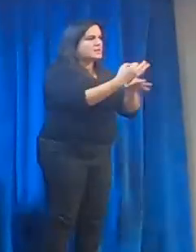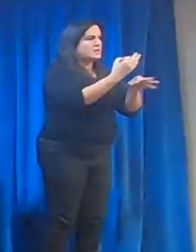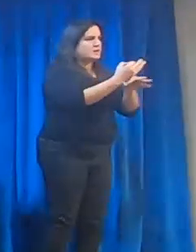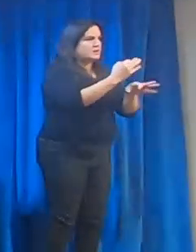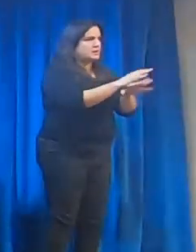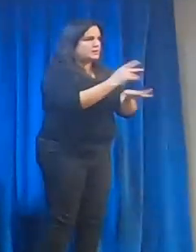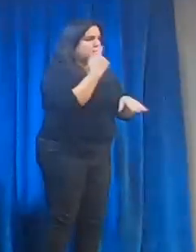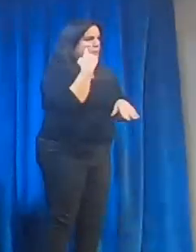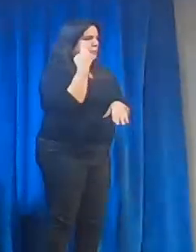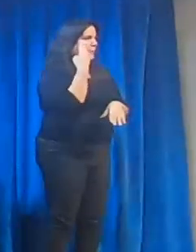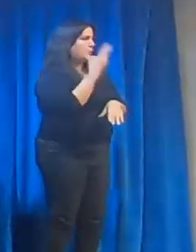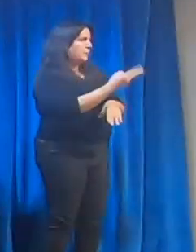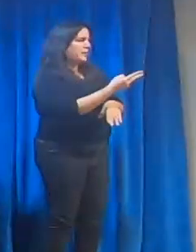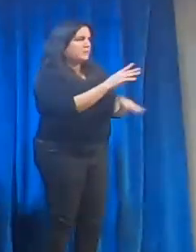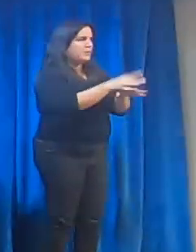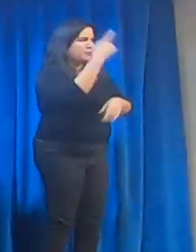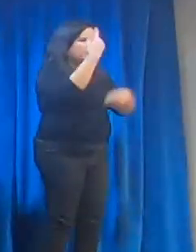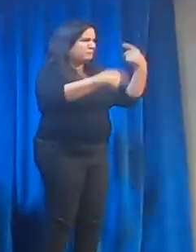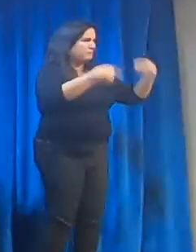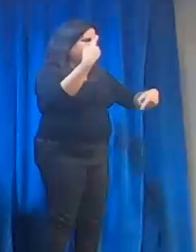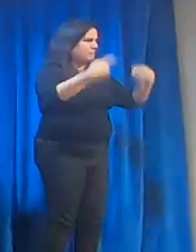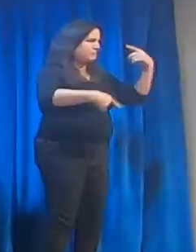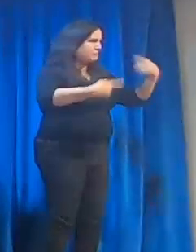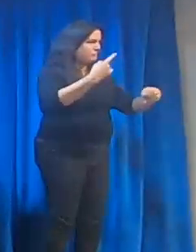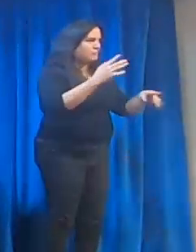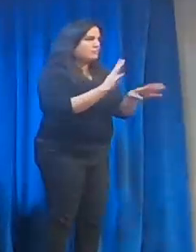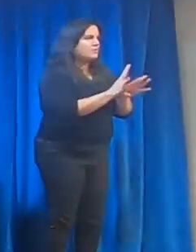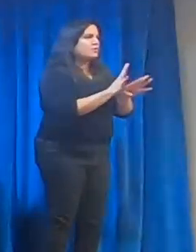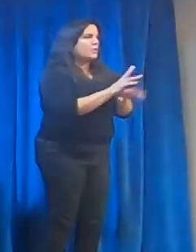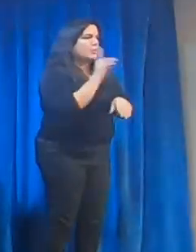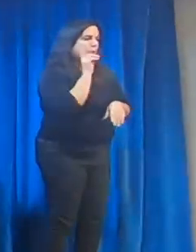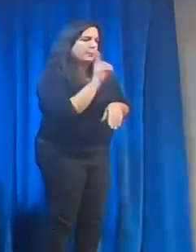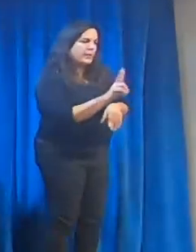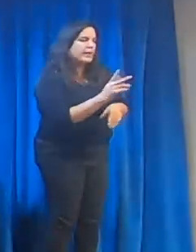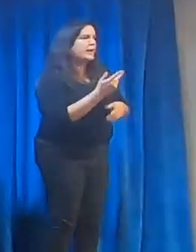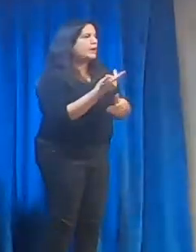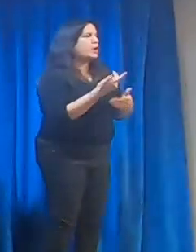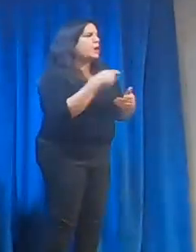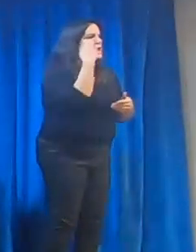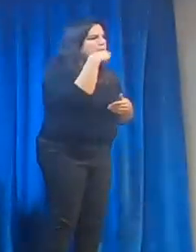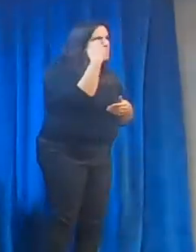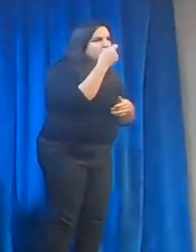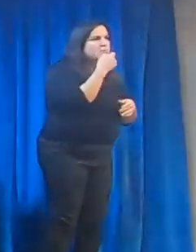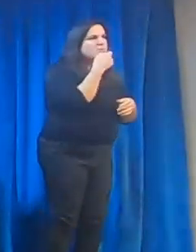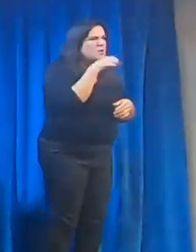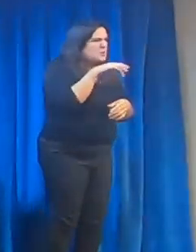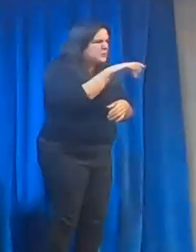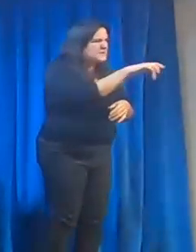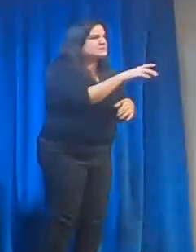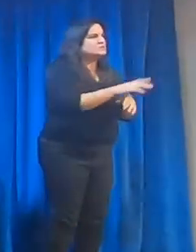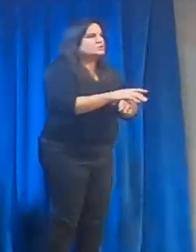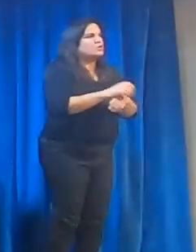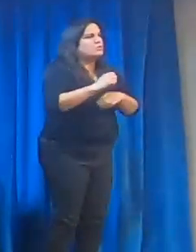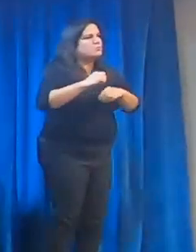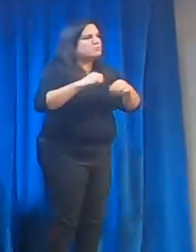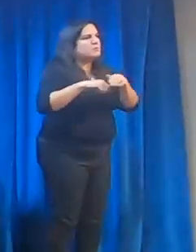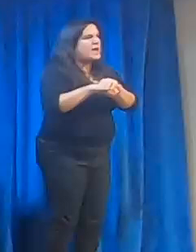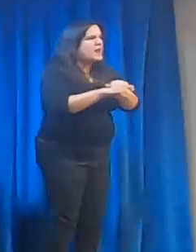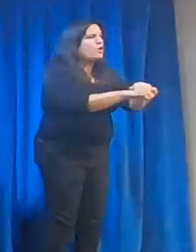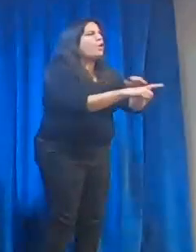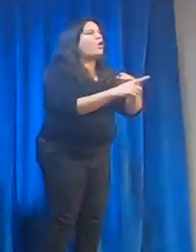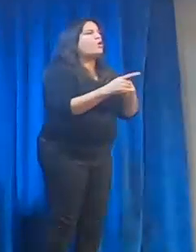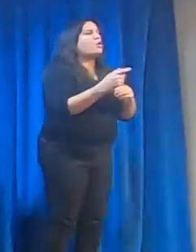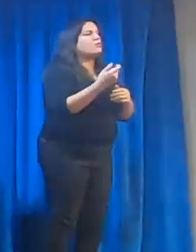una zoología fantástica, ¿no? Acercarse a mirar un caracol, un bicho bolita, una oruga, una langosta, ¿no? Y